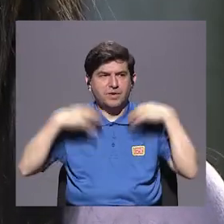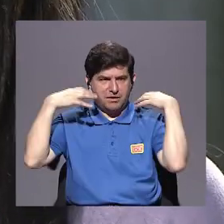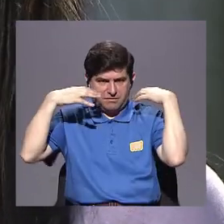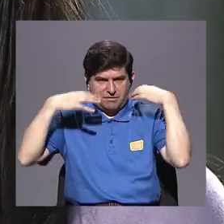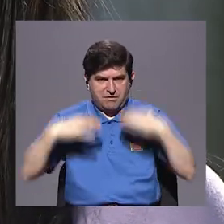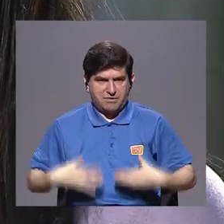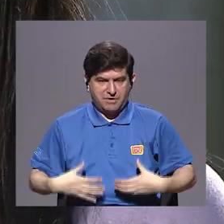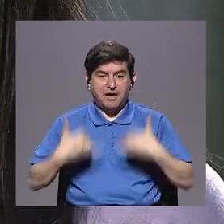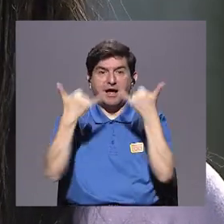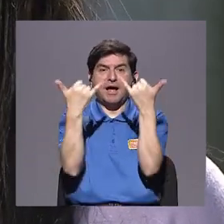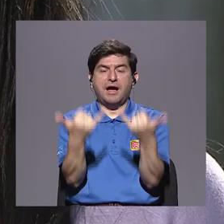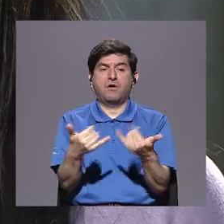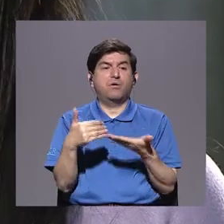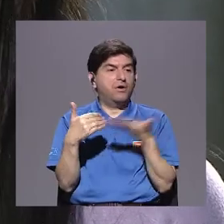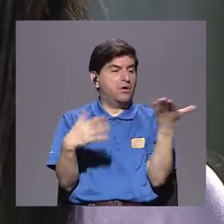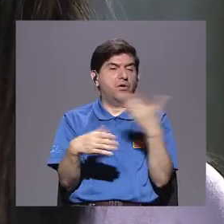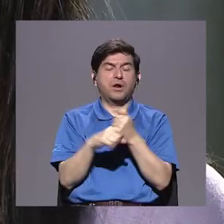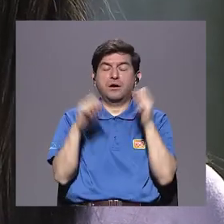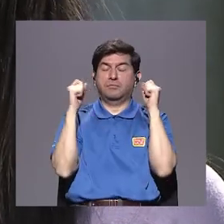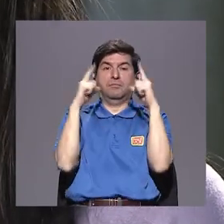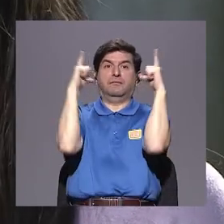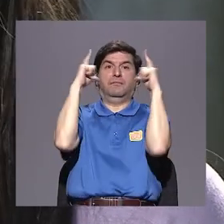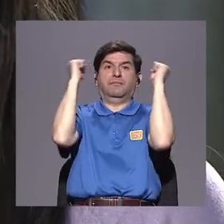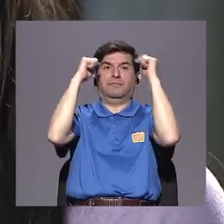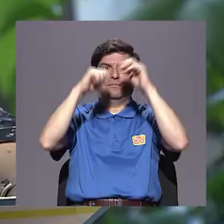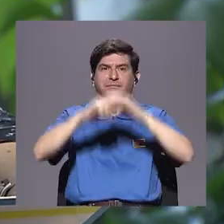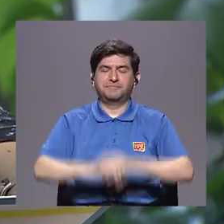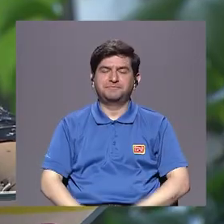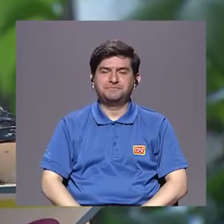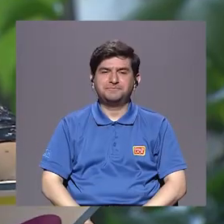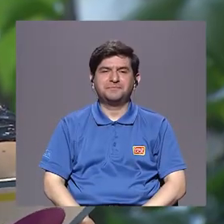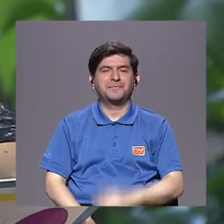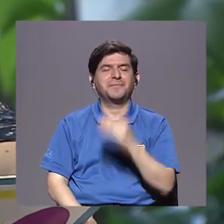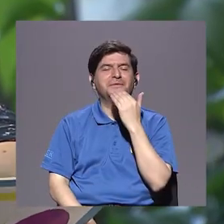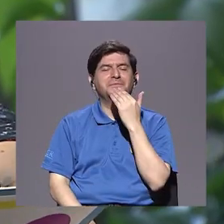a su cuerpo, y ahora hacen cosas increíbles.